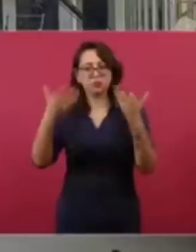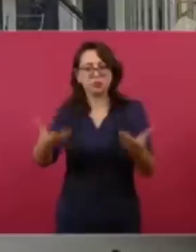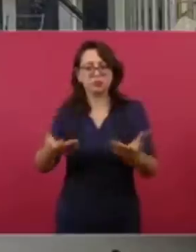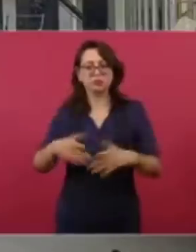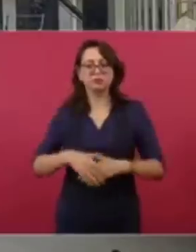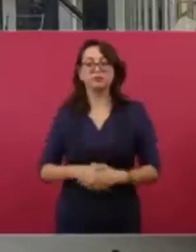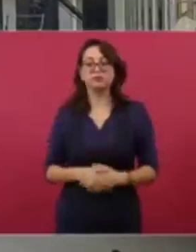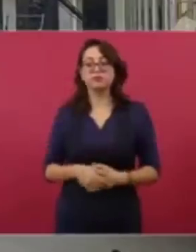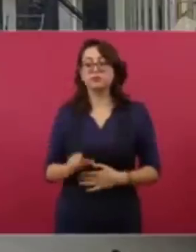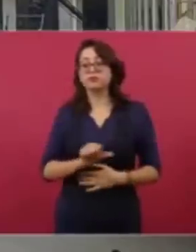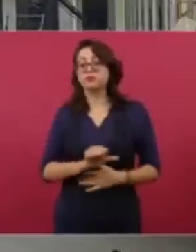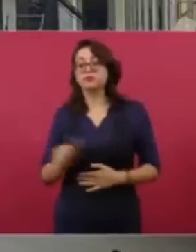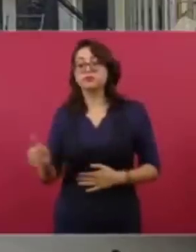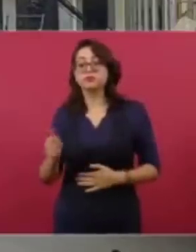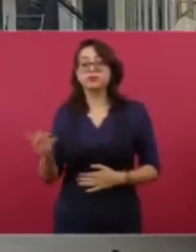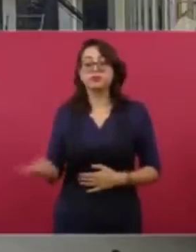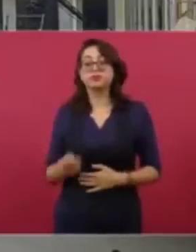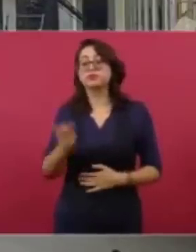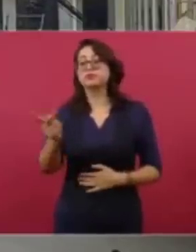¿Qué otra cosa?